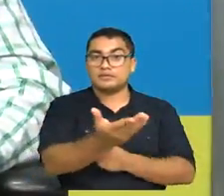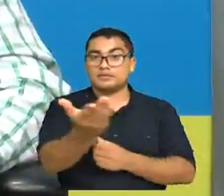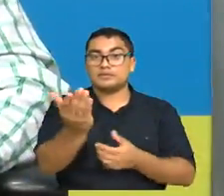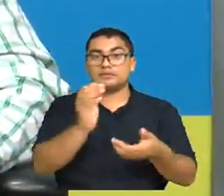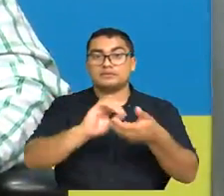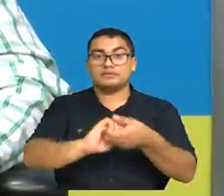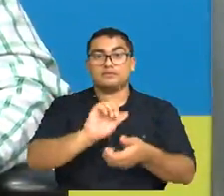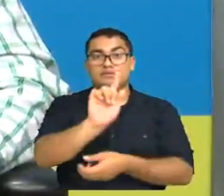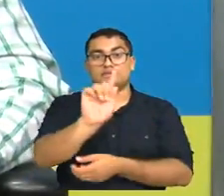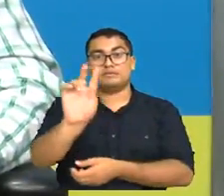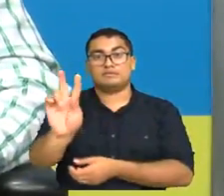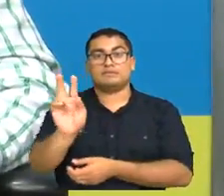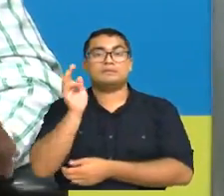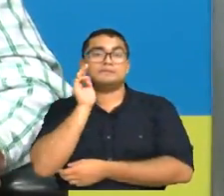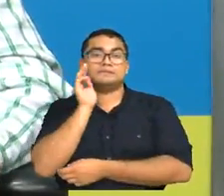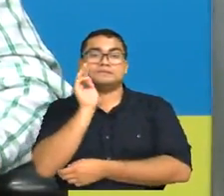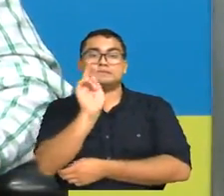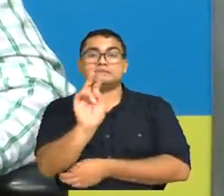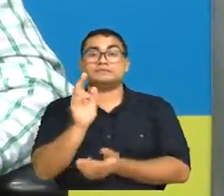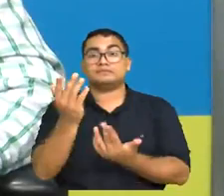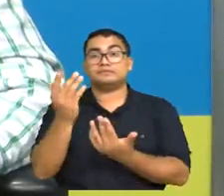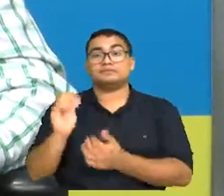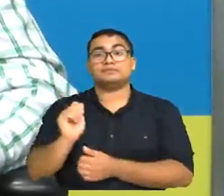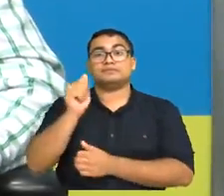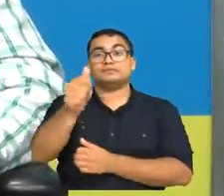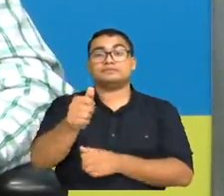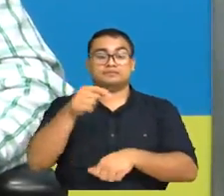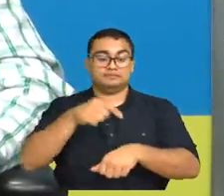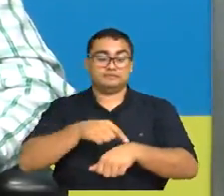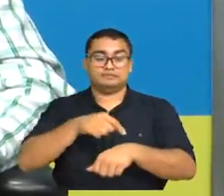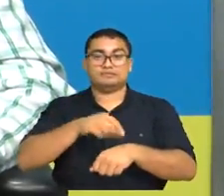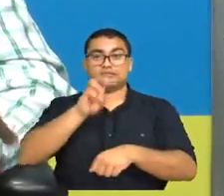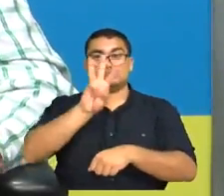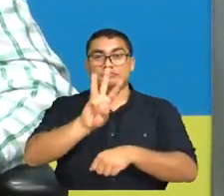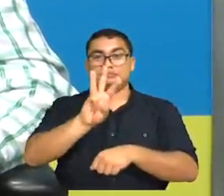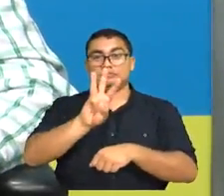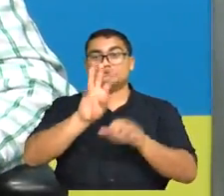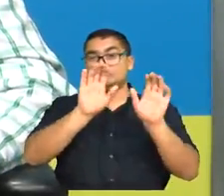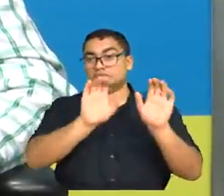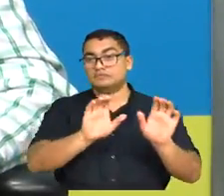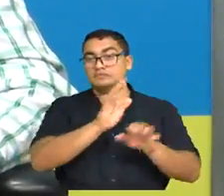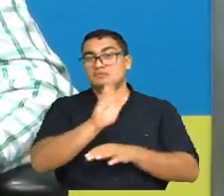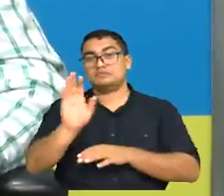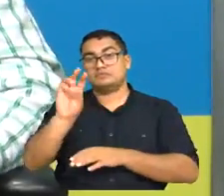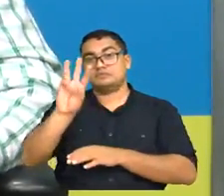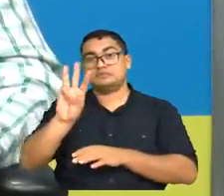por su fiel sintonía. Le esperamos el día de mañana a esta misma hora, si Dios así lo